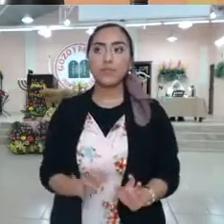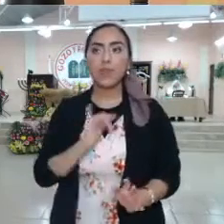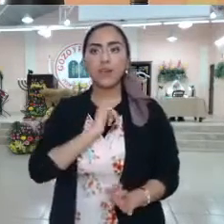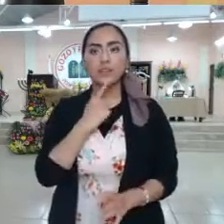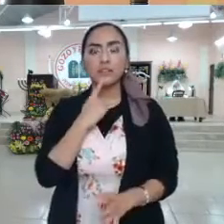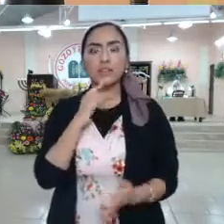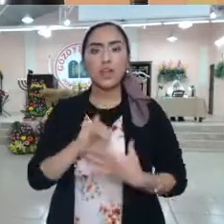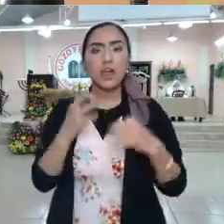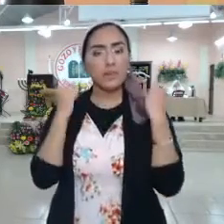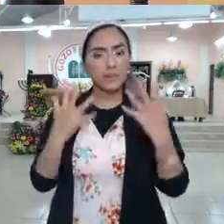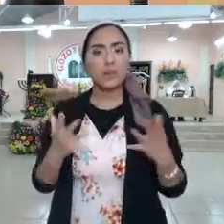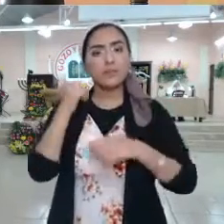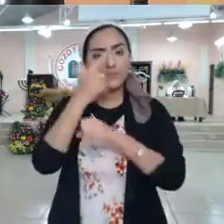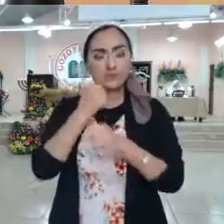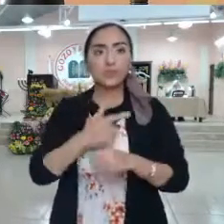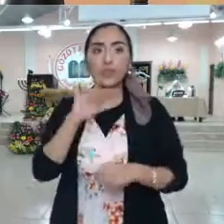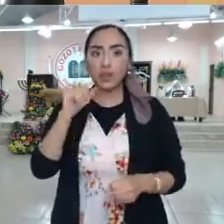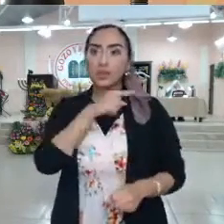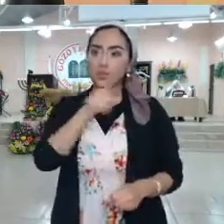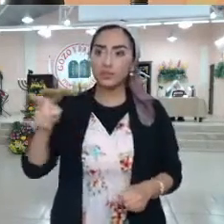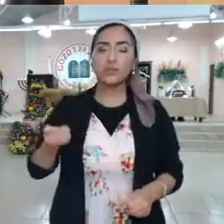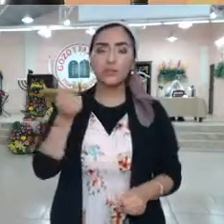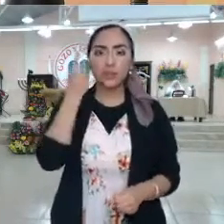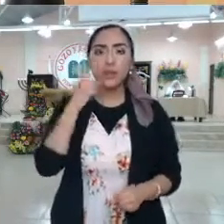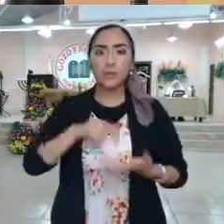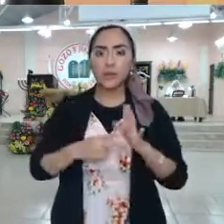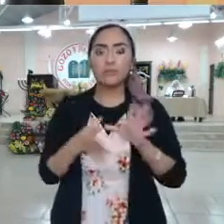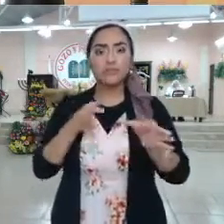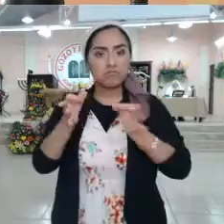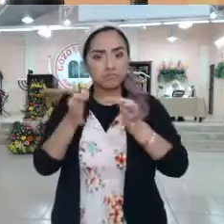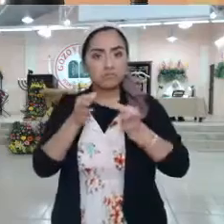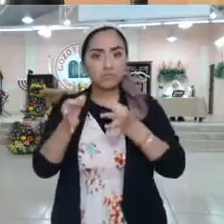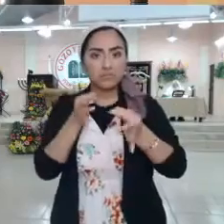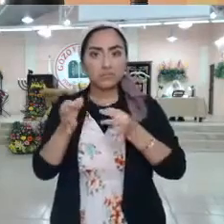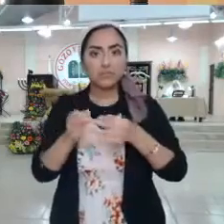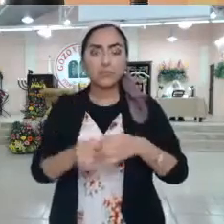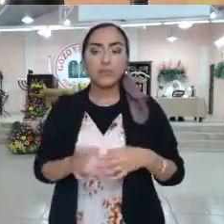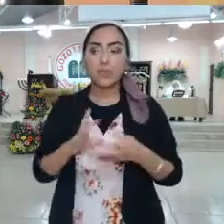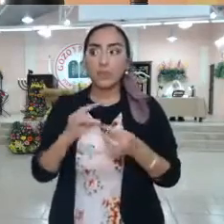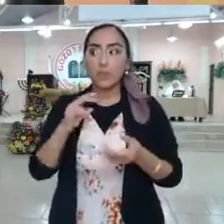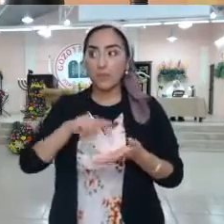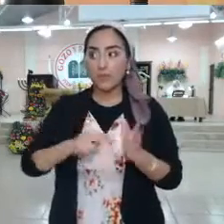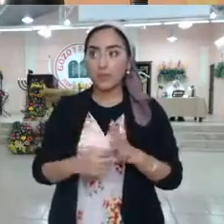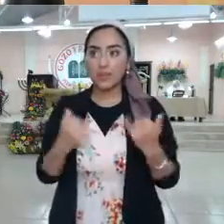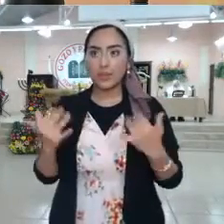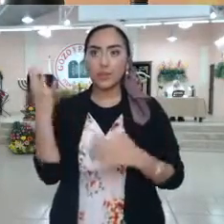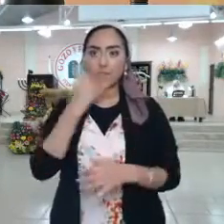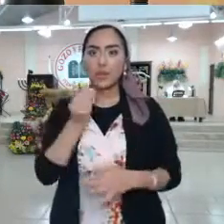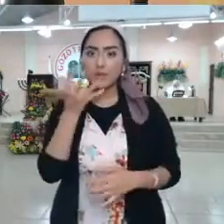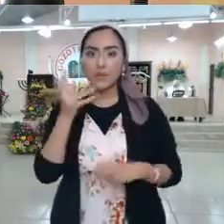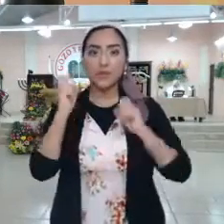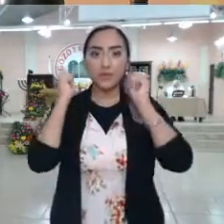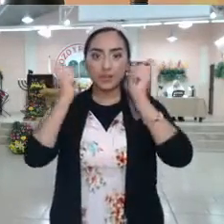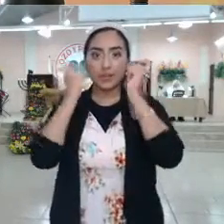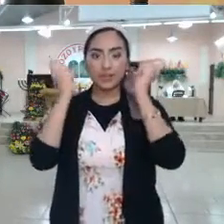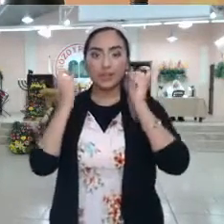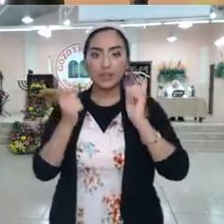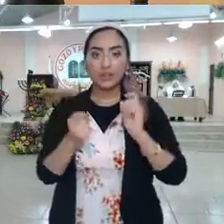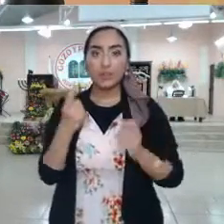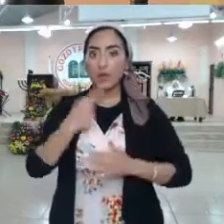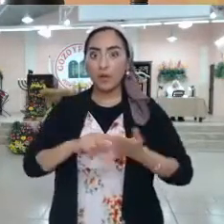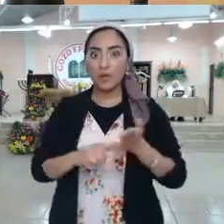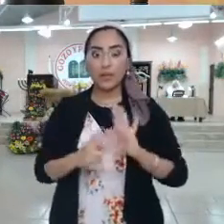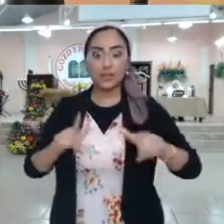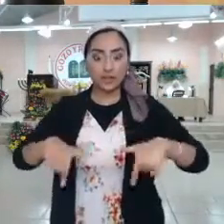Dije yo que muchos hermanos sí han entendido claramente las explicaciones de lo que es esta preciosa fiesta, de lo